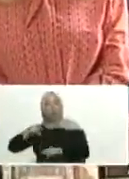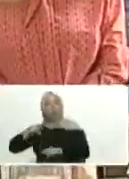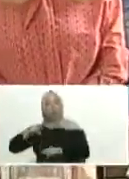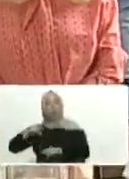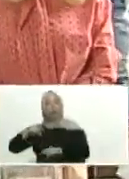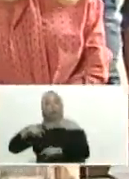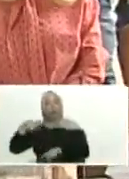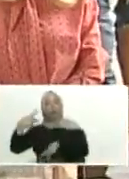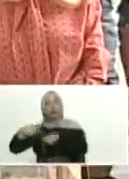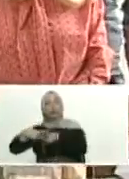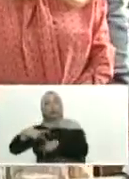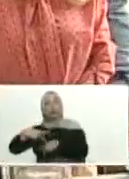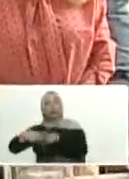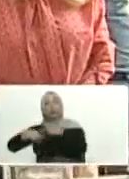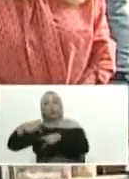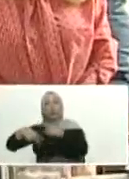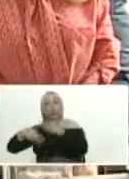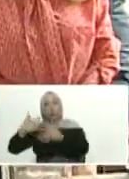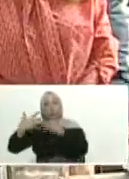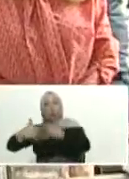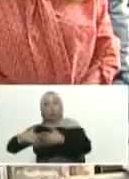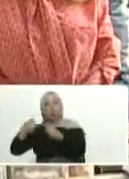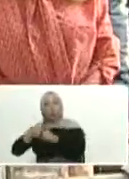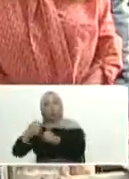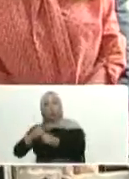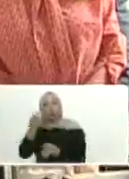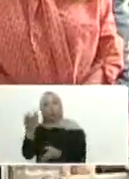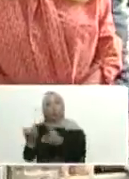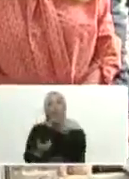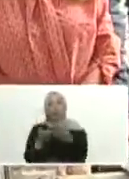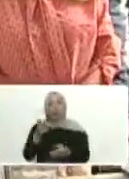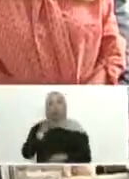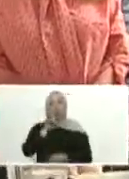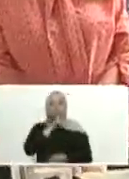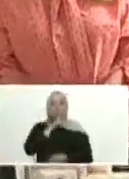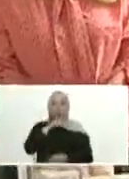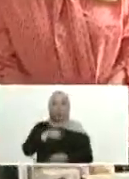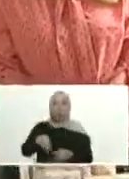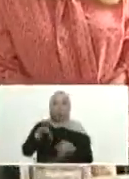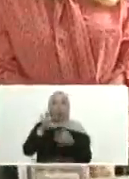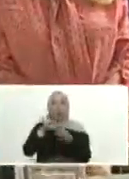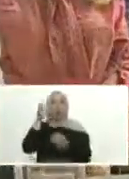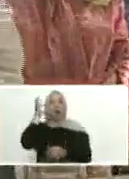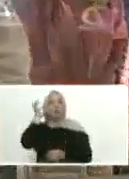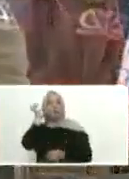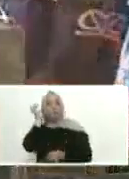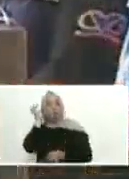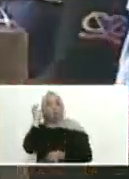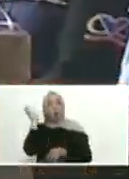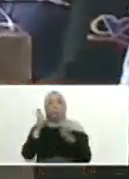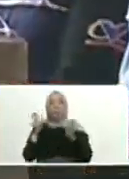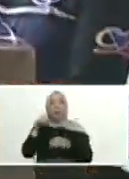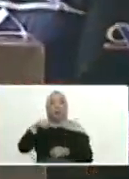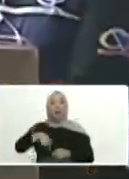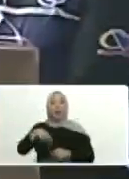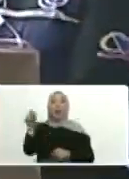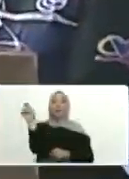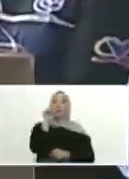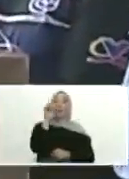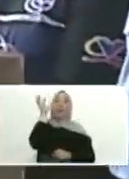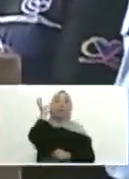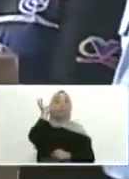en nuestro proceso Industrial que están los calcinadores que por cierto tienen nombre de mujer estamos en el medio de la mujer allí en esos calcinadores nosotros